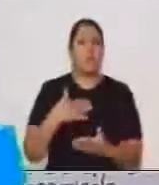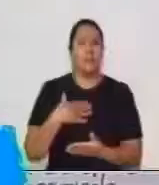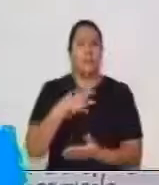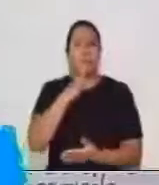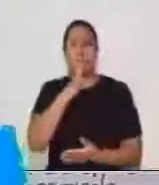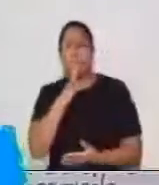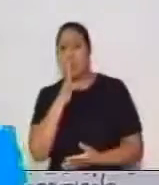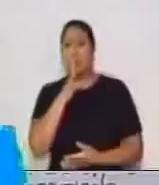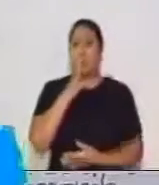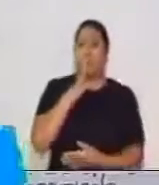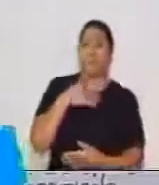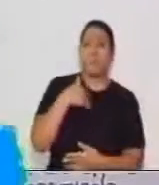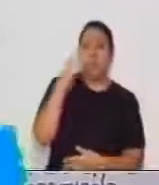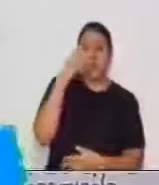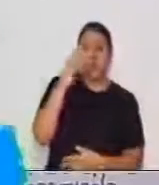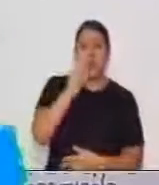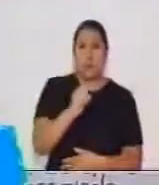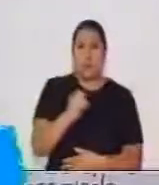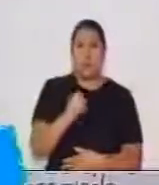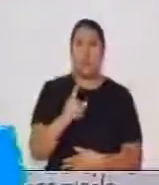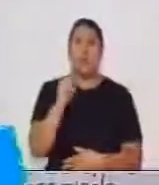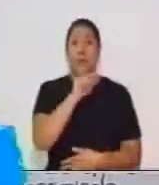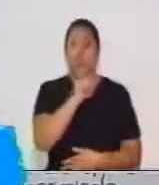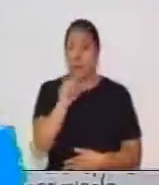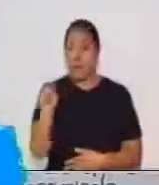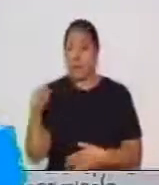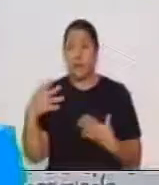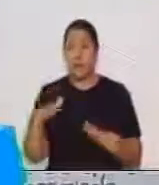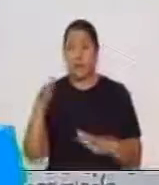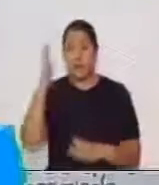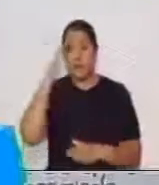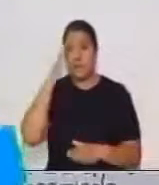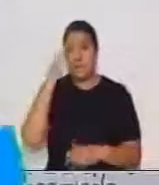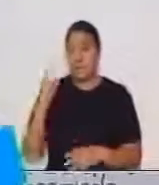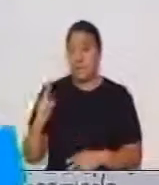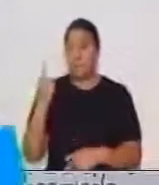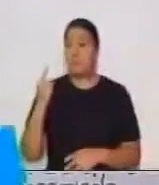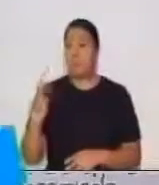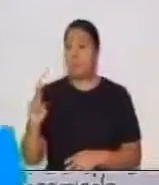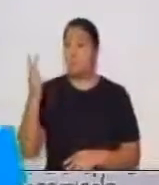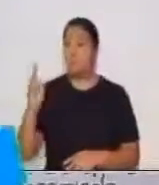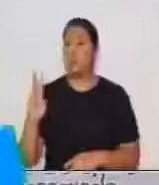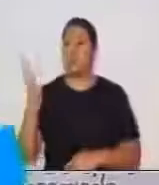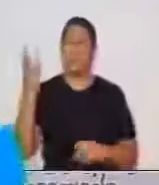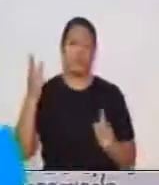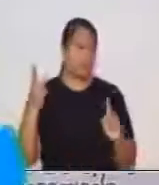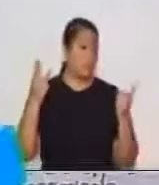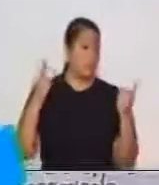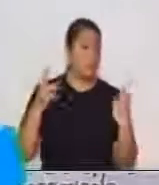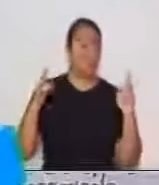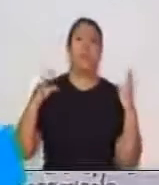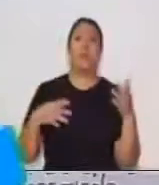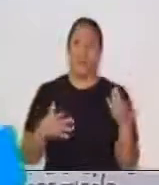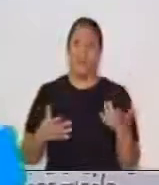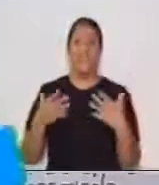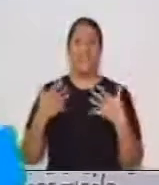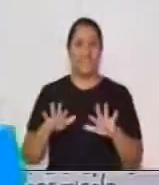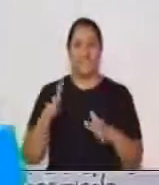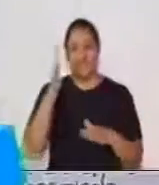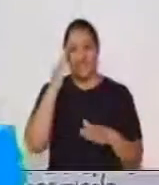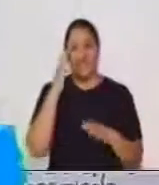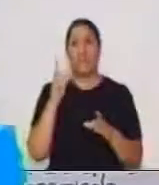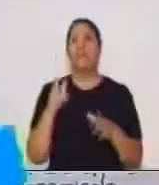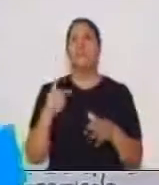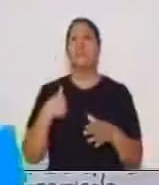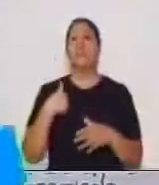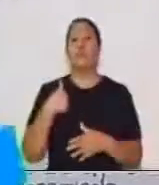pues se establecen turnos. Ellos ya saben en qué momento, los participantes, los integrantes de la mesa redonda, saben en qué momento tienen